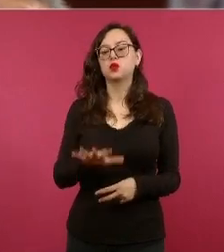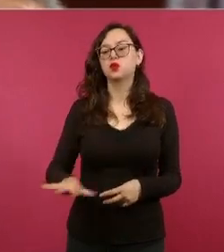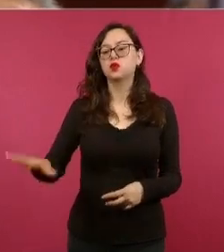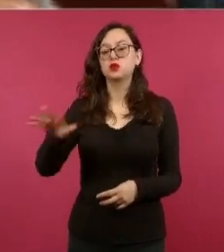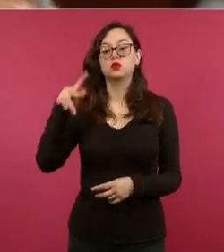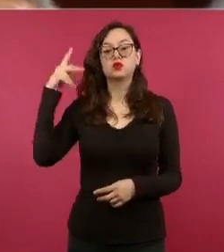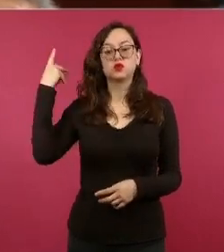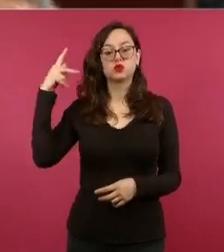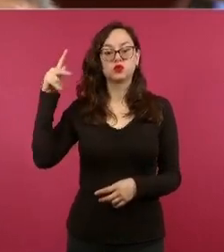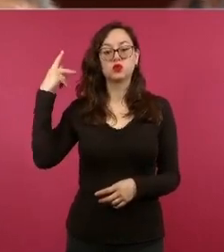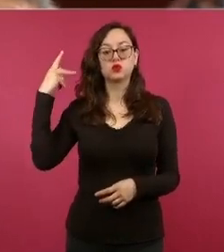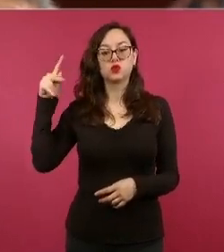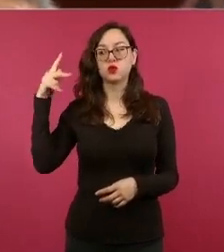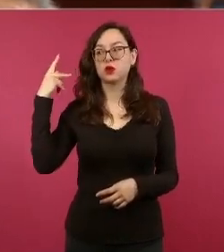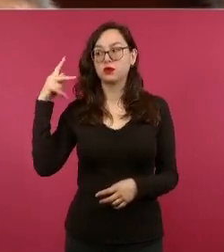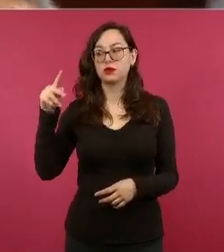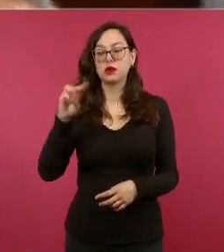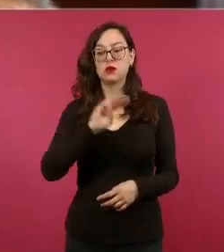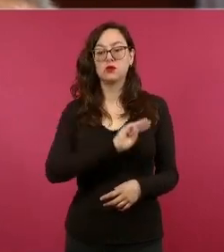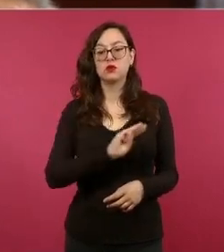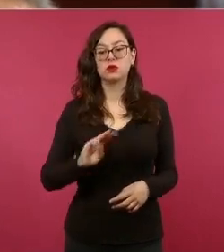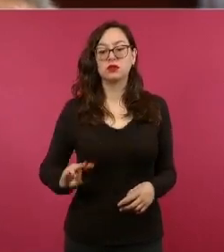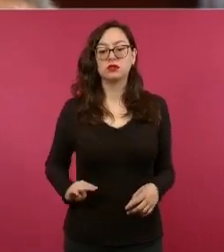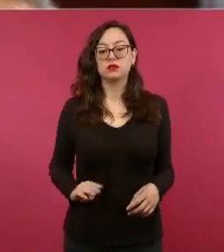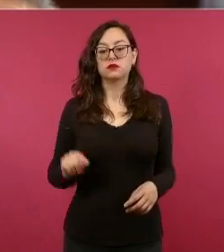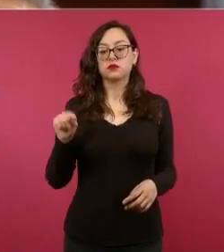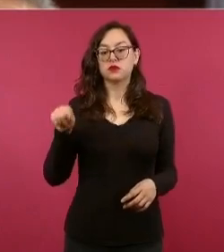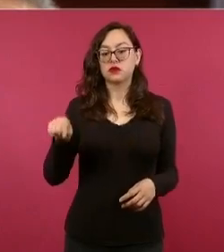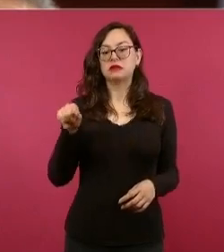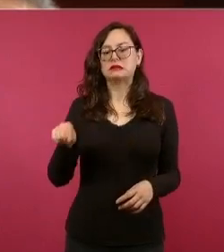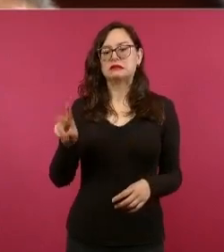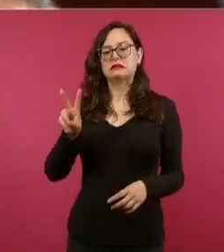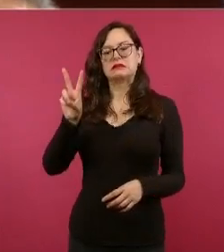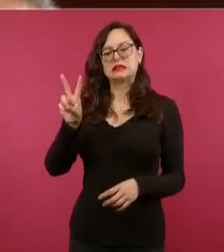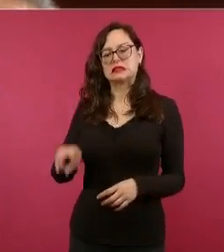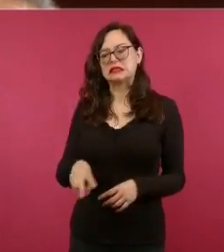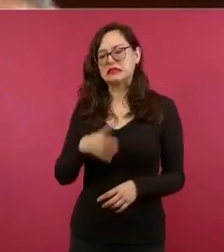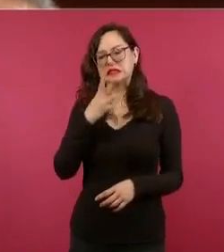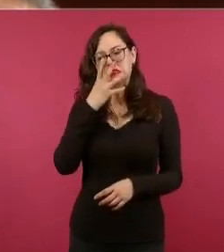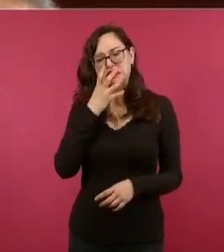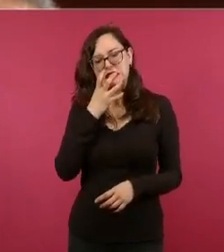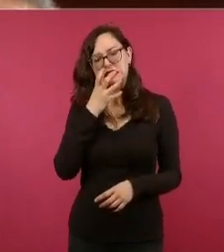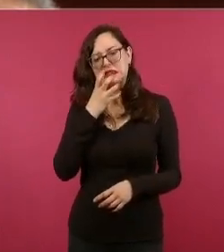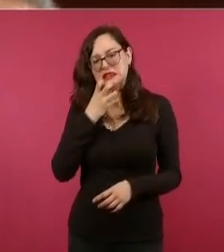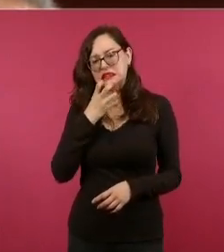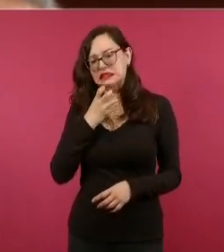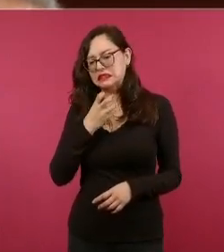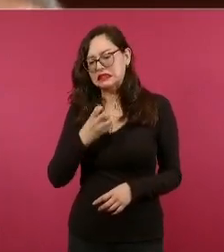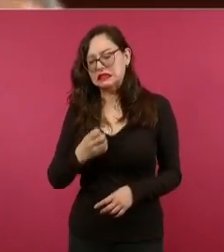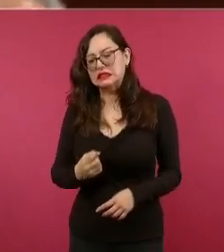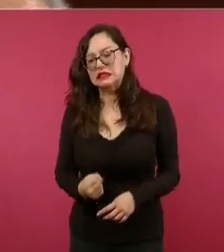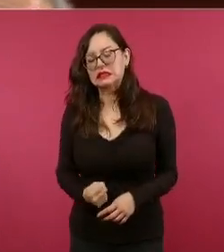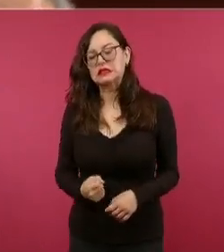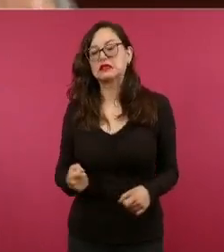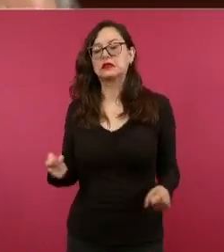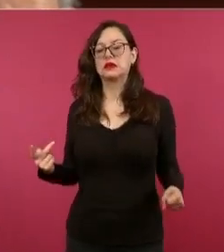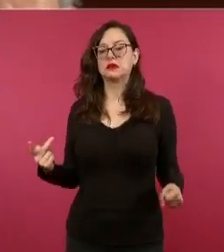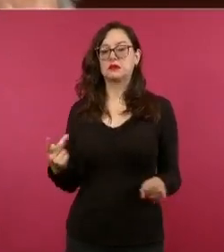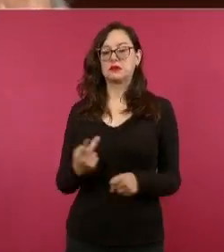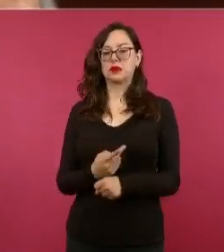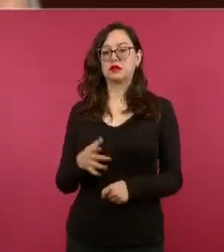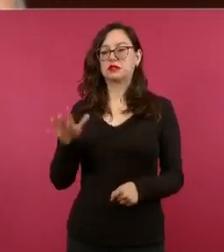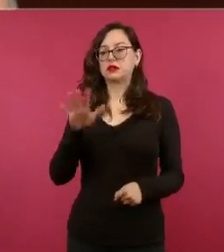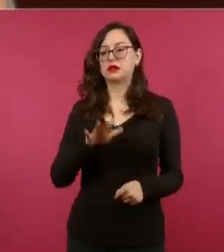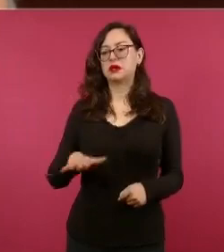otros municipios de esa región se encuentran tristes, muy preocupados por lo que está pasando en la Mixteca